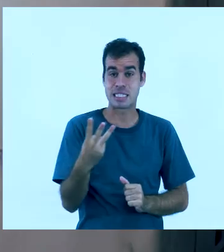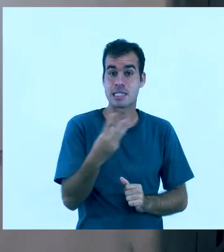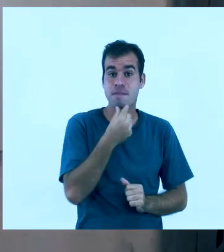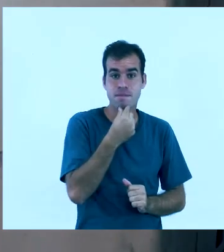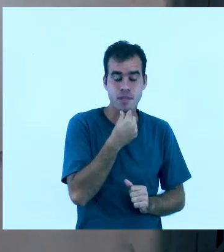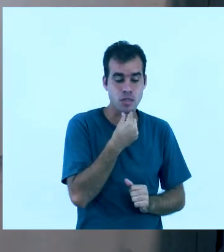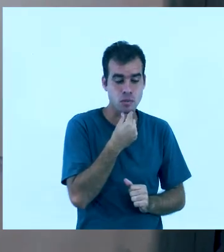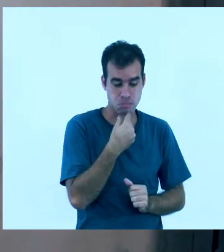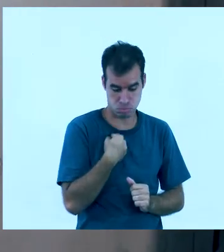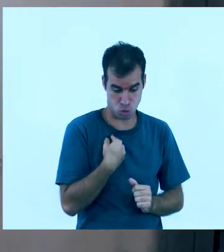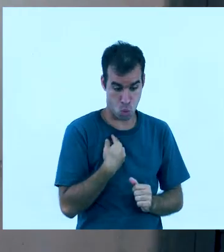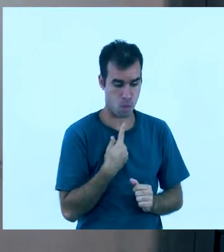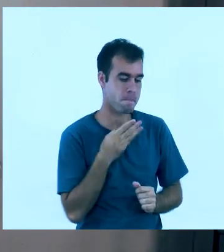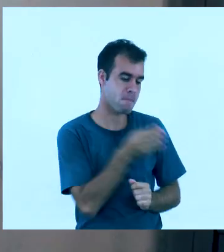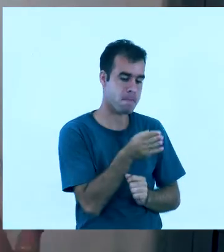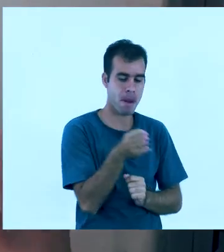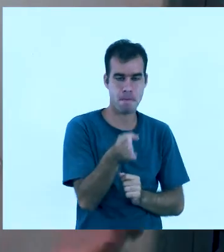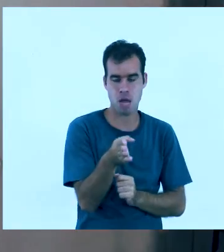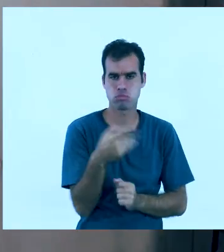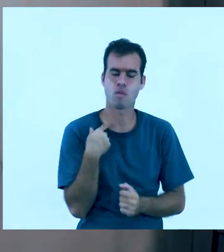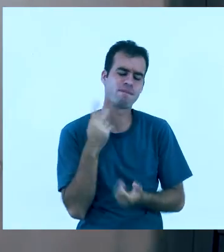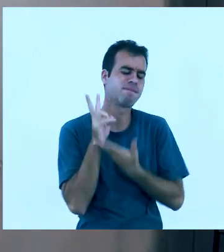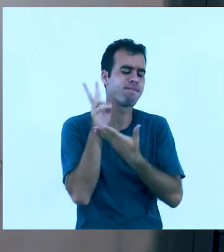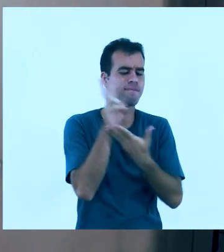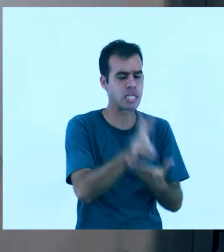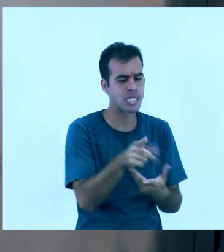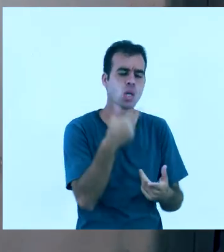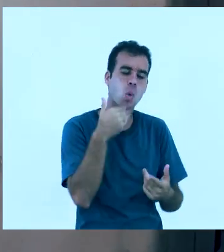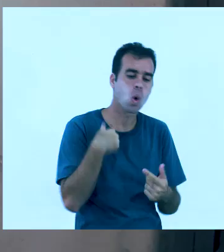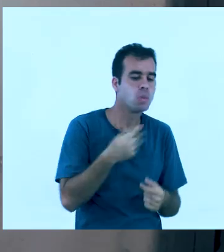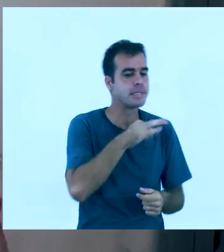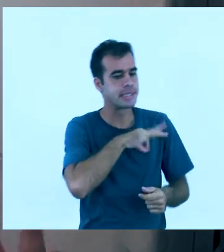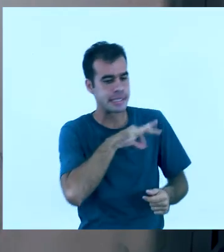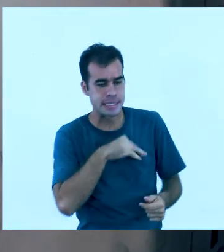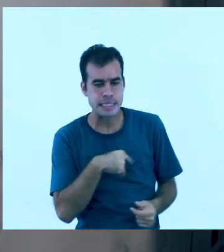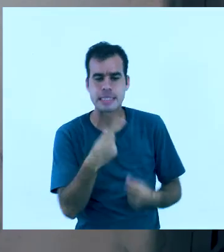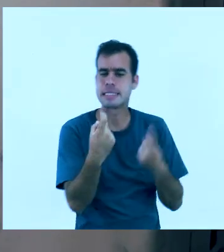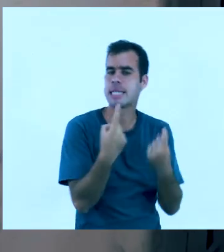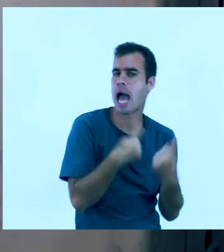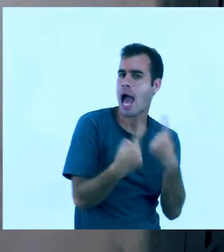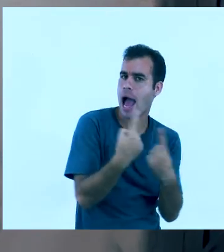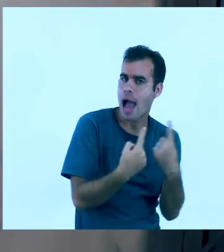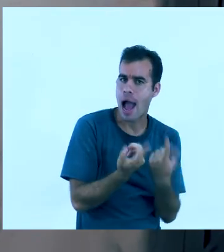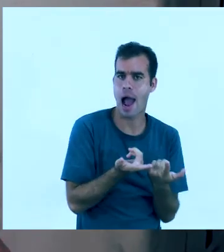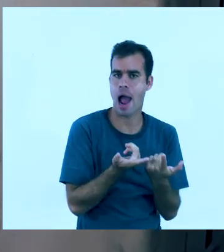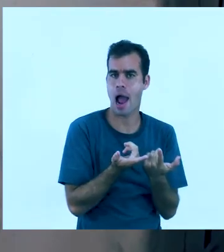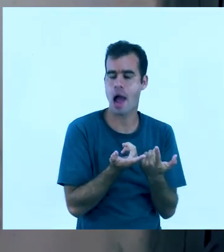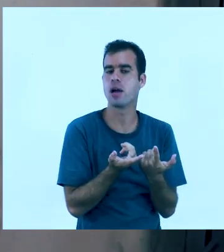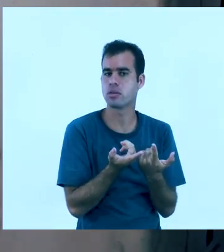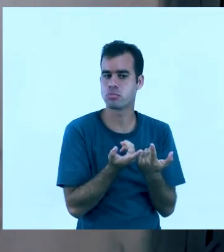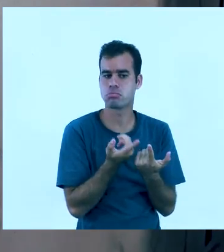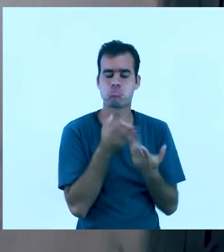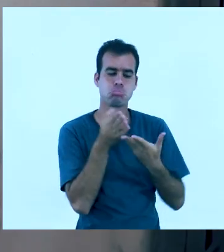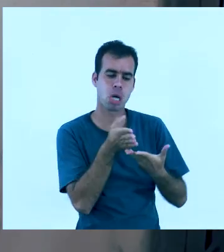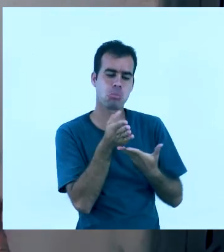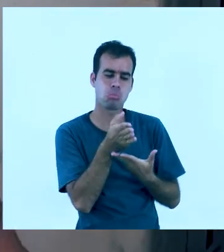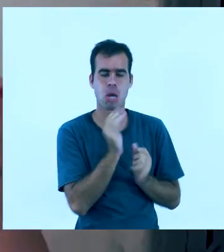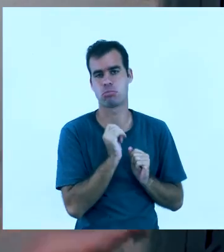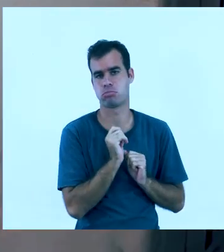tres y lo que tenemos que hacer es visitarlos, ver qué necesitan, cómo amanecieron, si pasaron